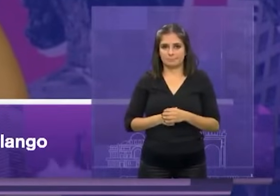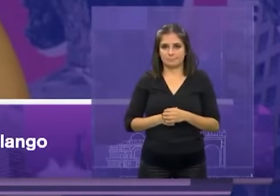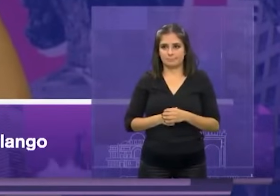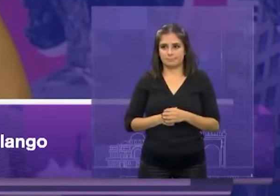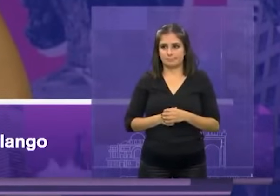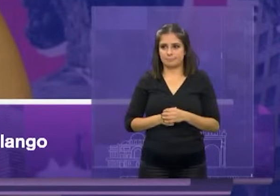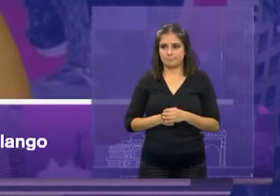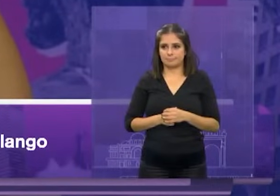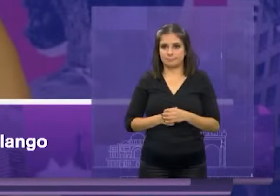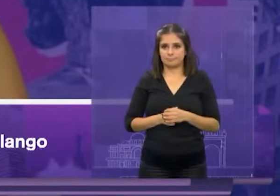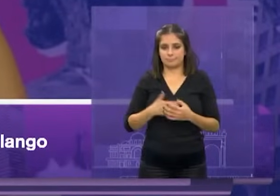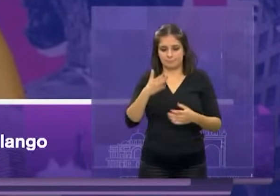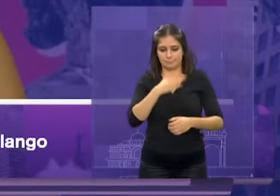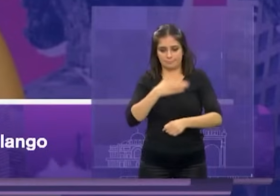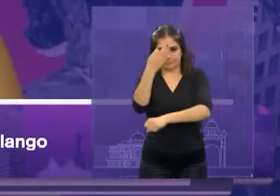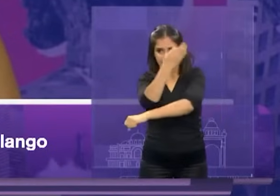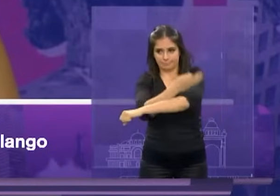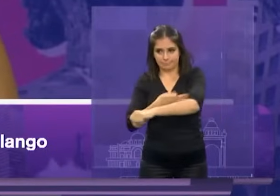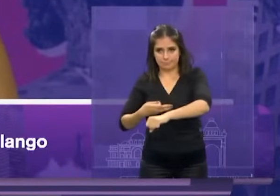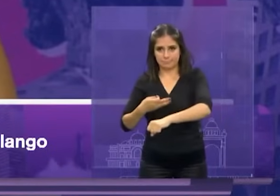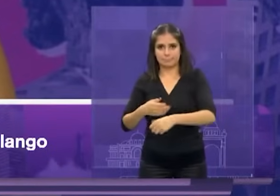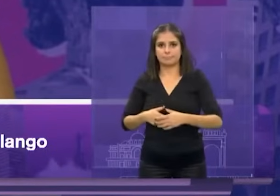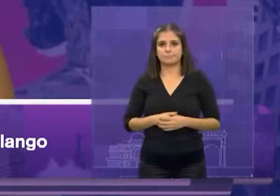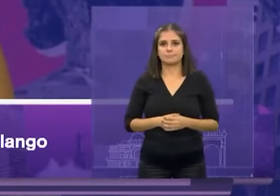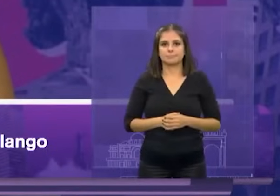escuchamos buenas tardes